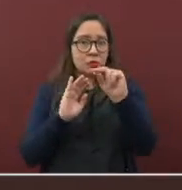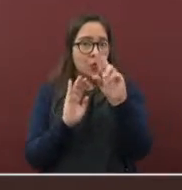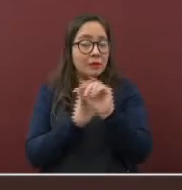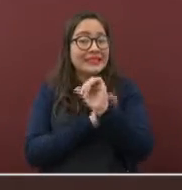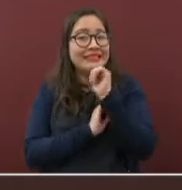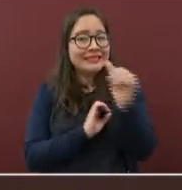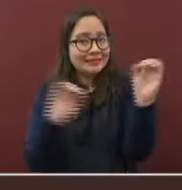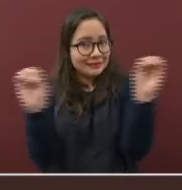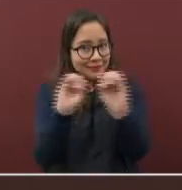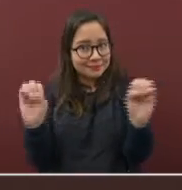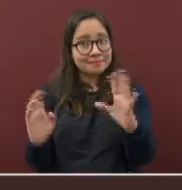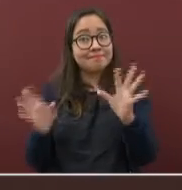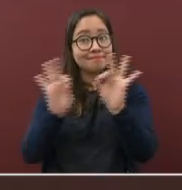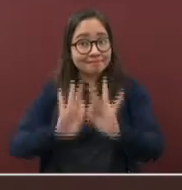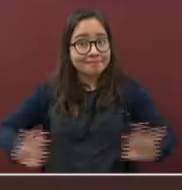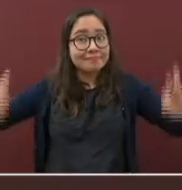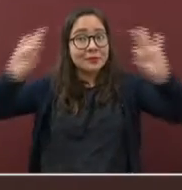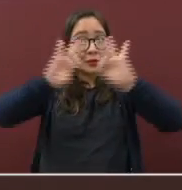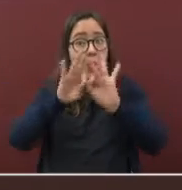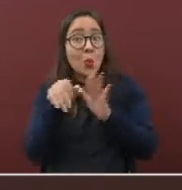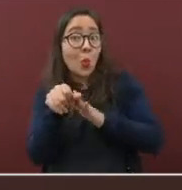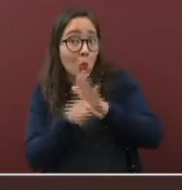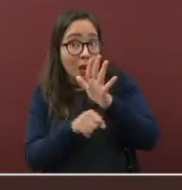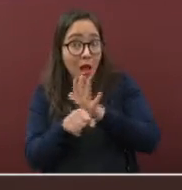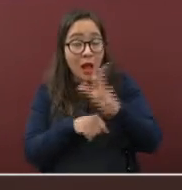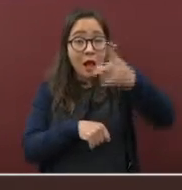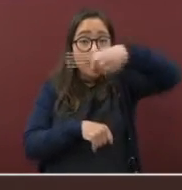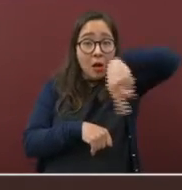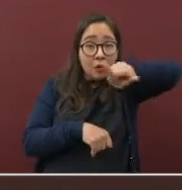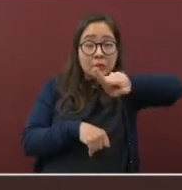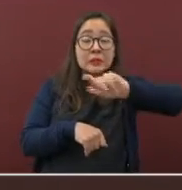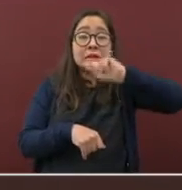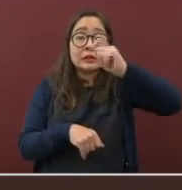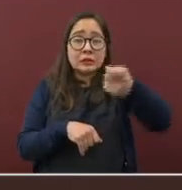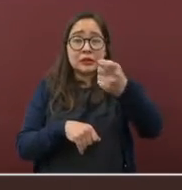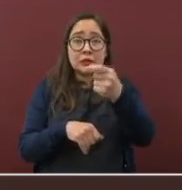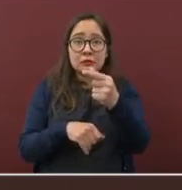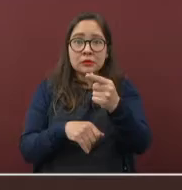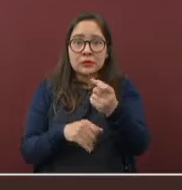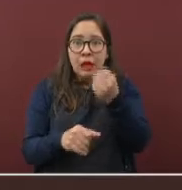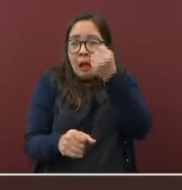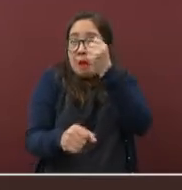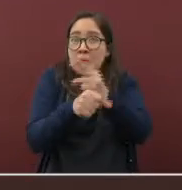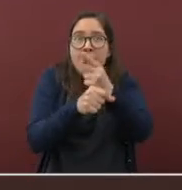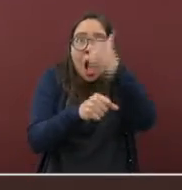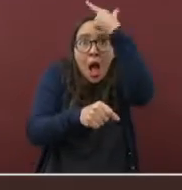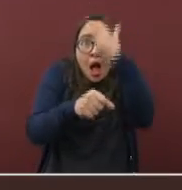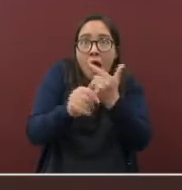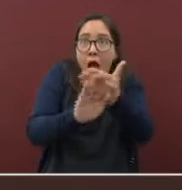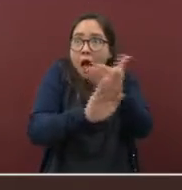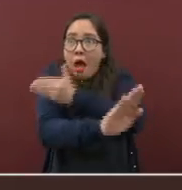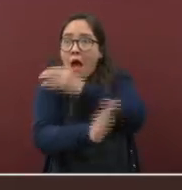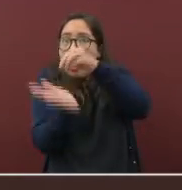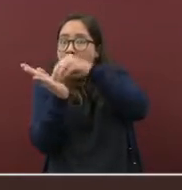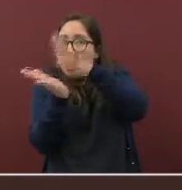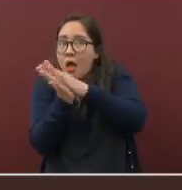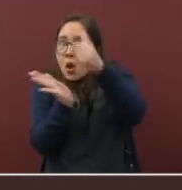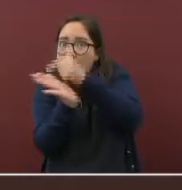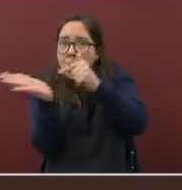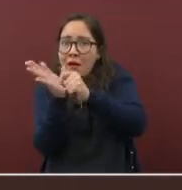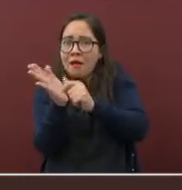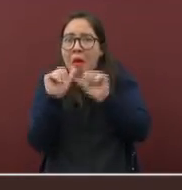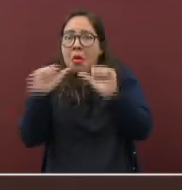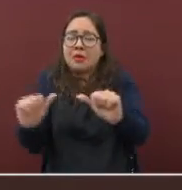algo que también es muy importante no vayan a pasar la noche para apartar su lugar por favor eso